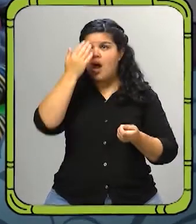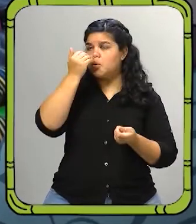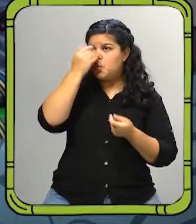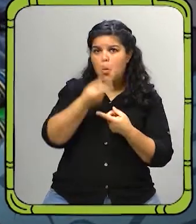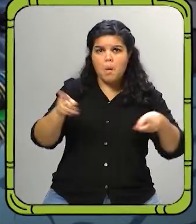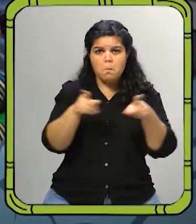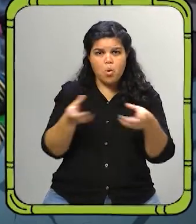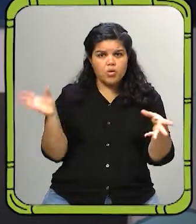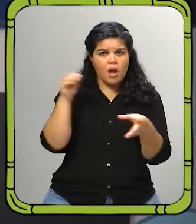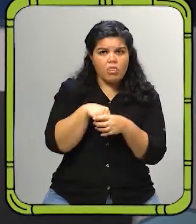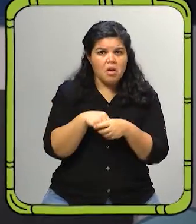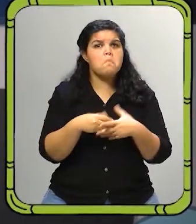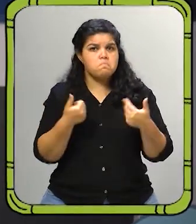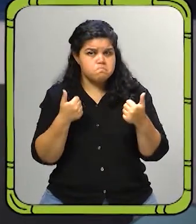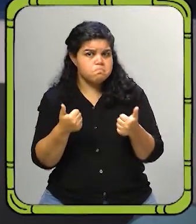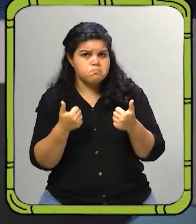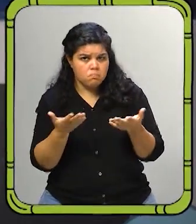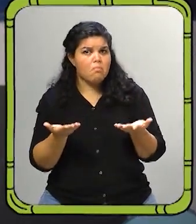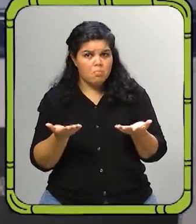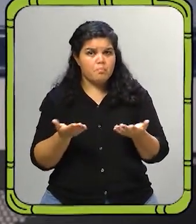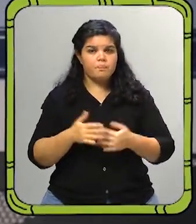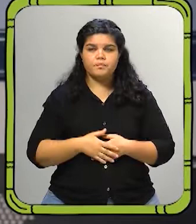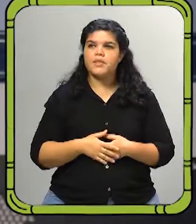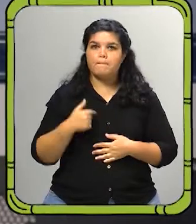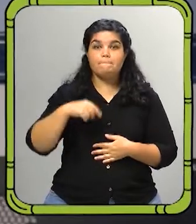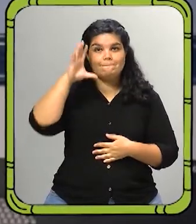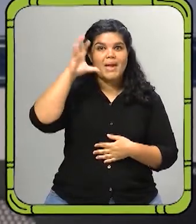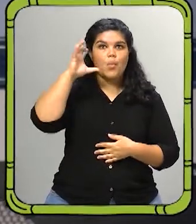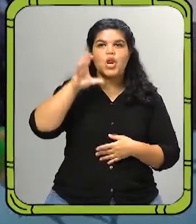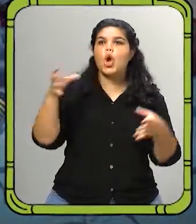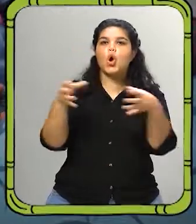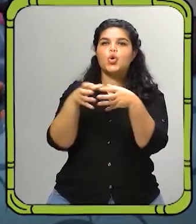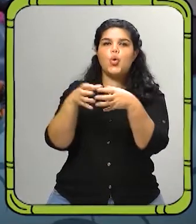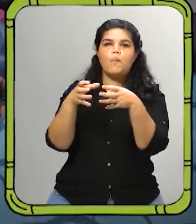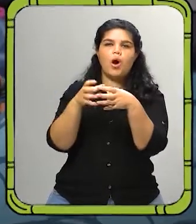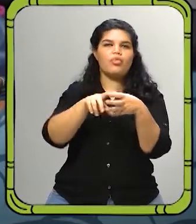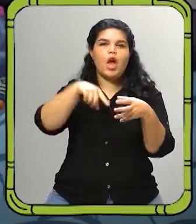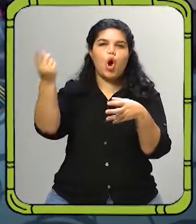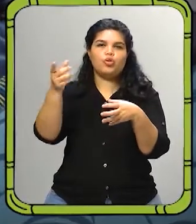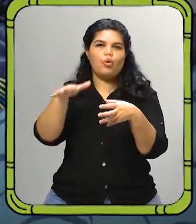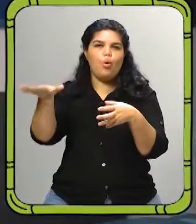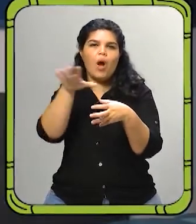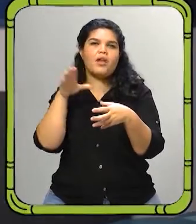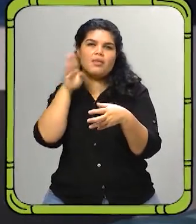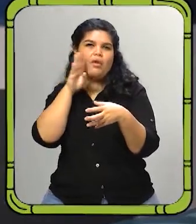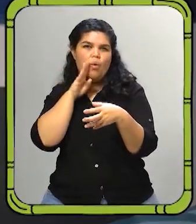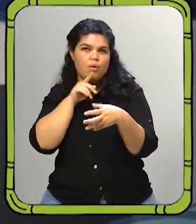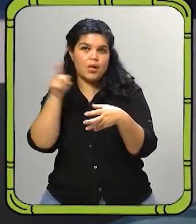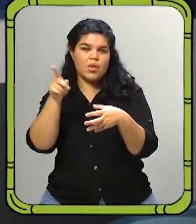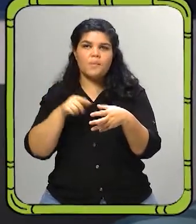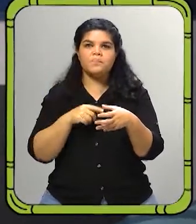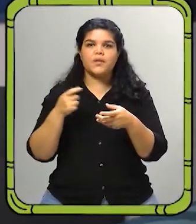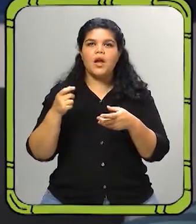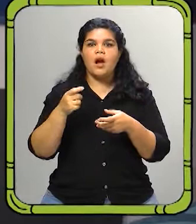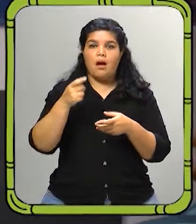la música. Me acuerdo haber escuchado los Backstreet Boys. ¿Y qué es eso? Eran como un grupo de chicos que